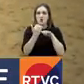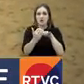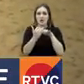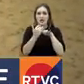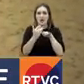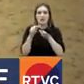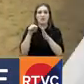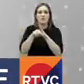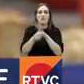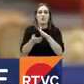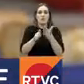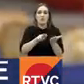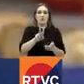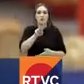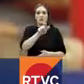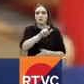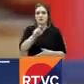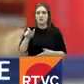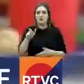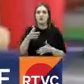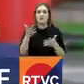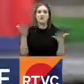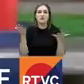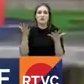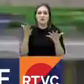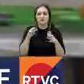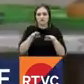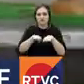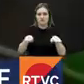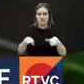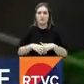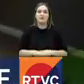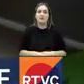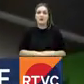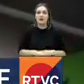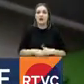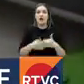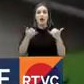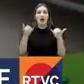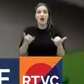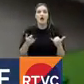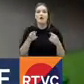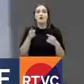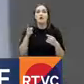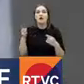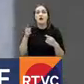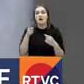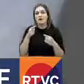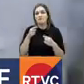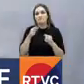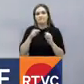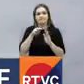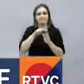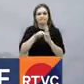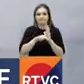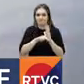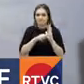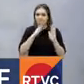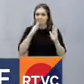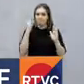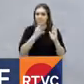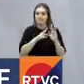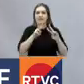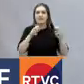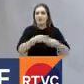2 menores de edad. Nueva denuncia de incumplimiento con el plan de alimentación para niños. En un colegio de Caracolí,